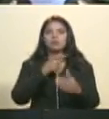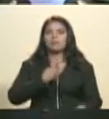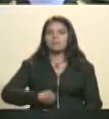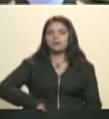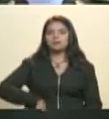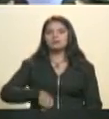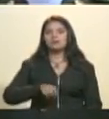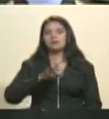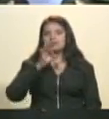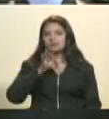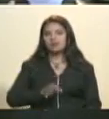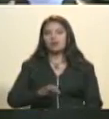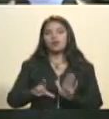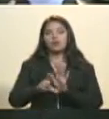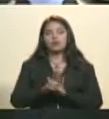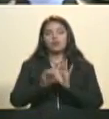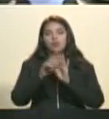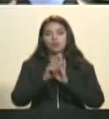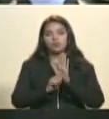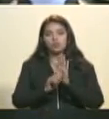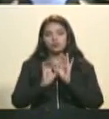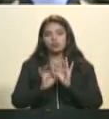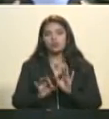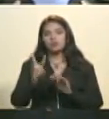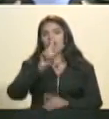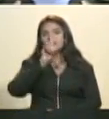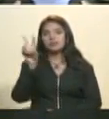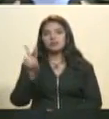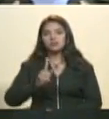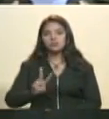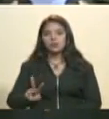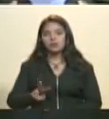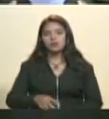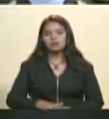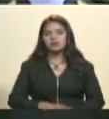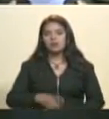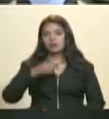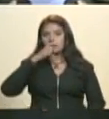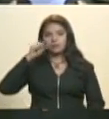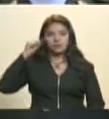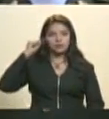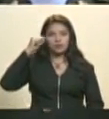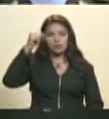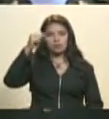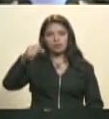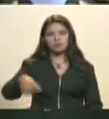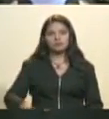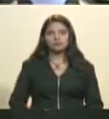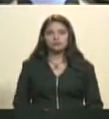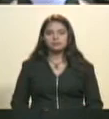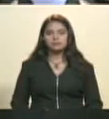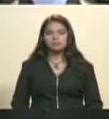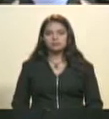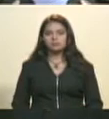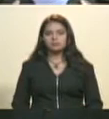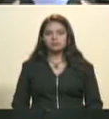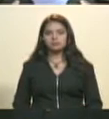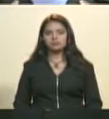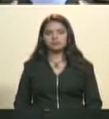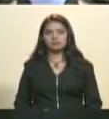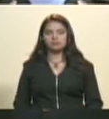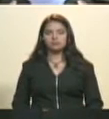presidente legítimo constitucional de la República Bolivariana de Venezuela, Nicolás Maduro Moros. Una